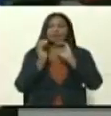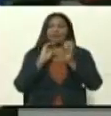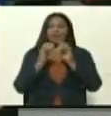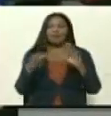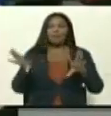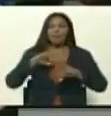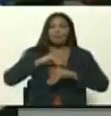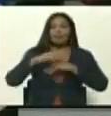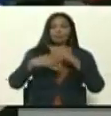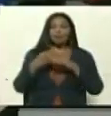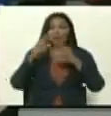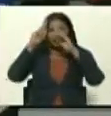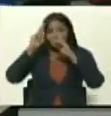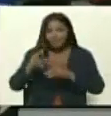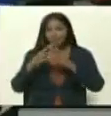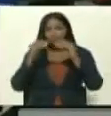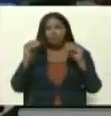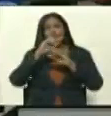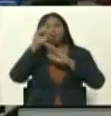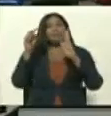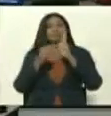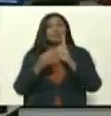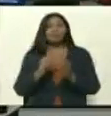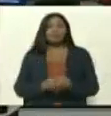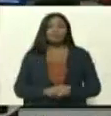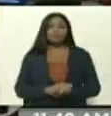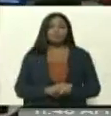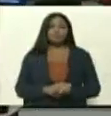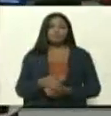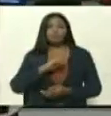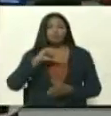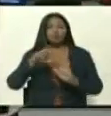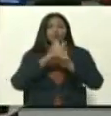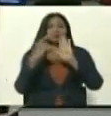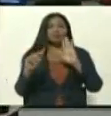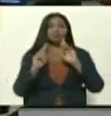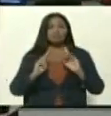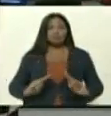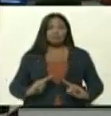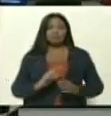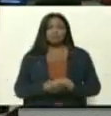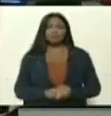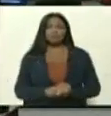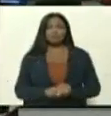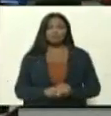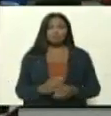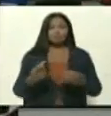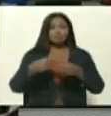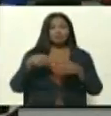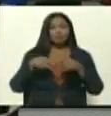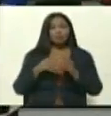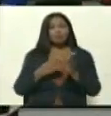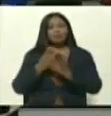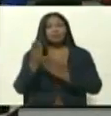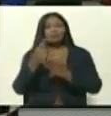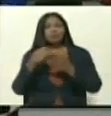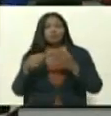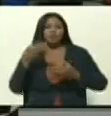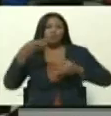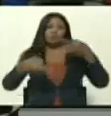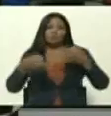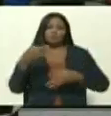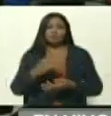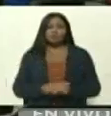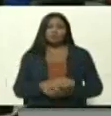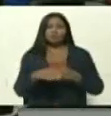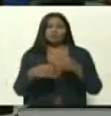apegada al respeto inalienable de los derechos humanos, a la legislación nacional en materia jurídica,